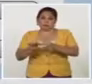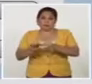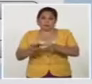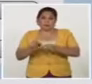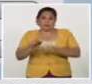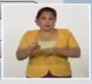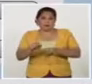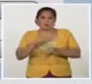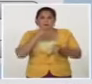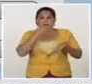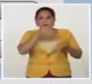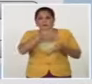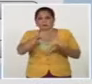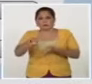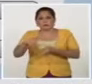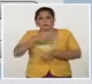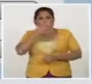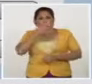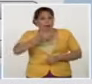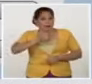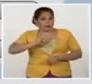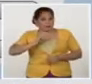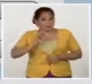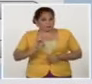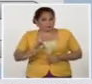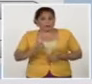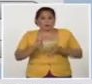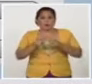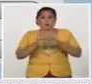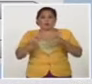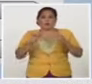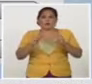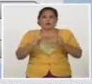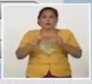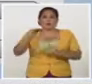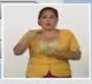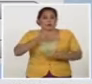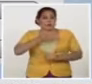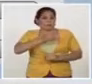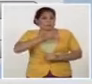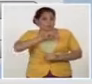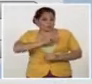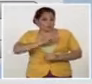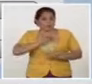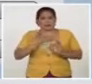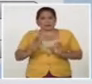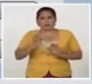la letalidad, como yo decía ayer, incluso superior al día anterior, sea de